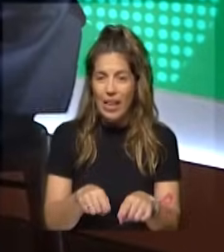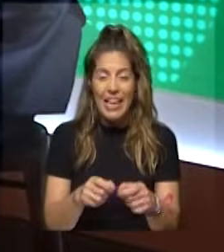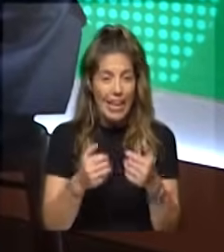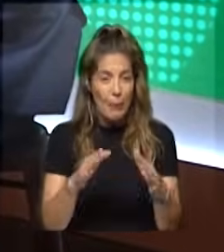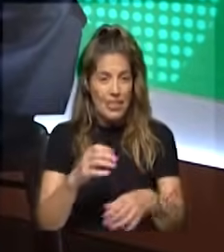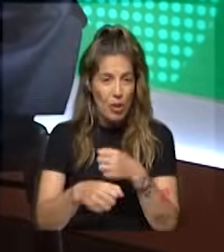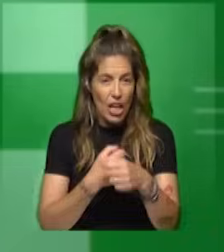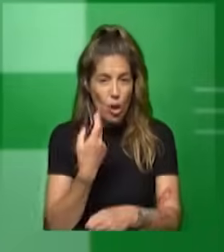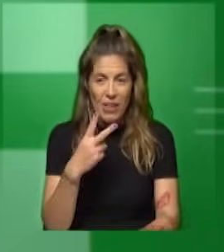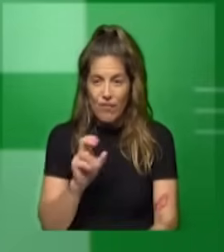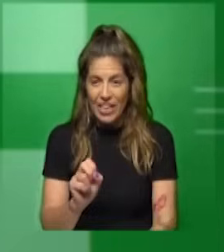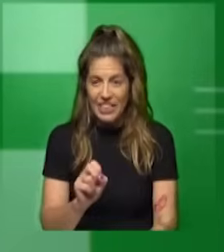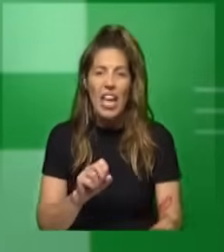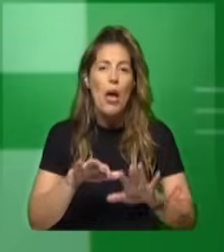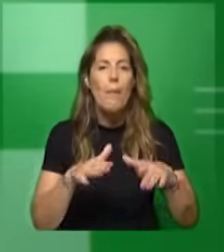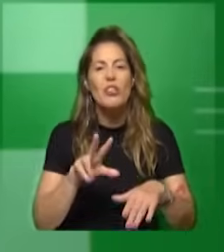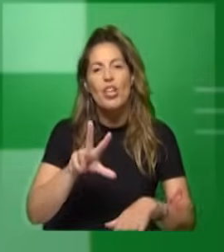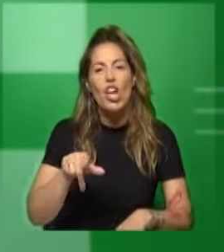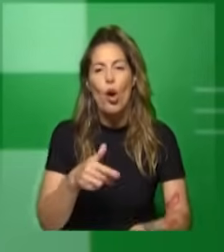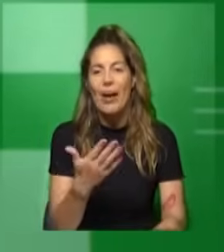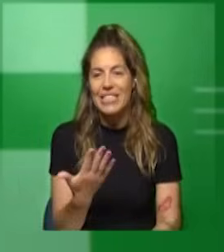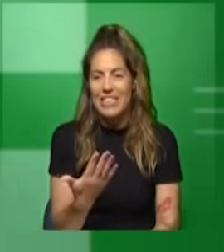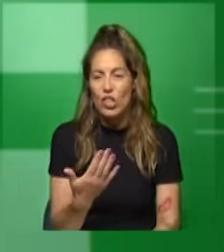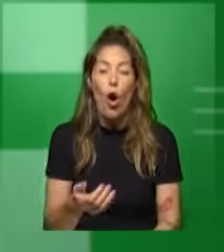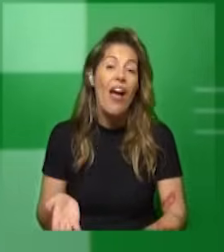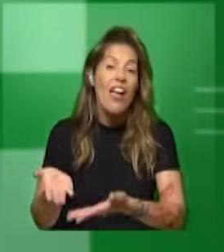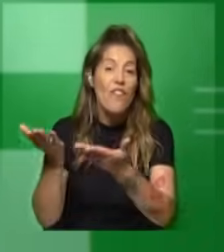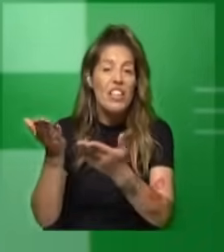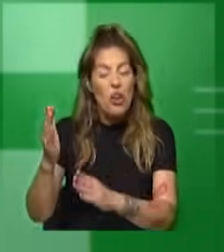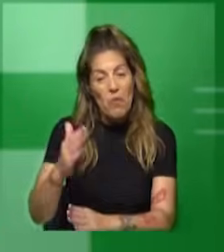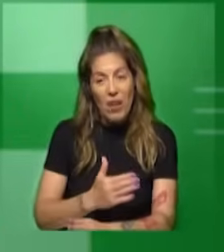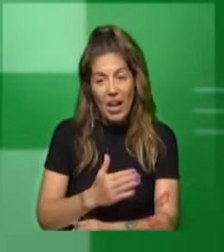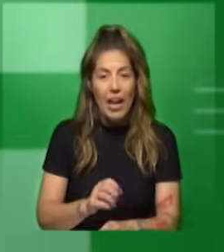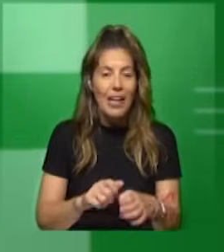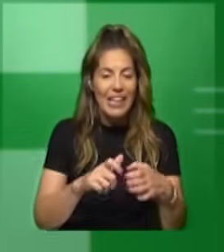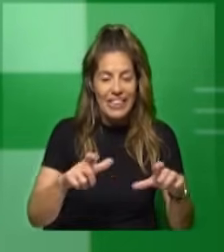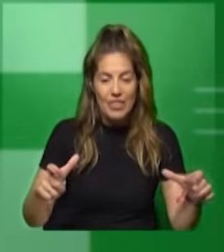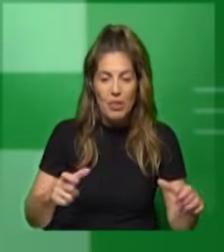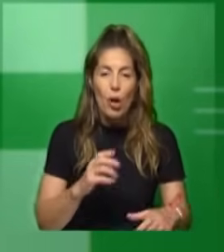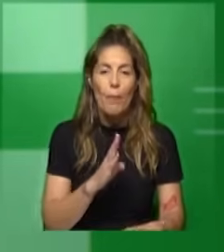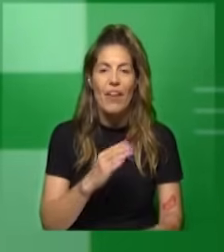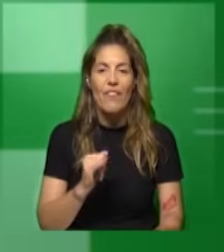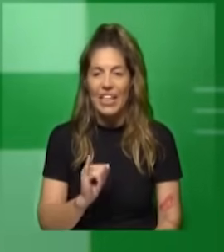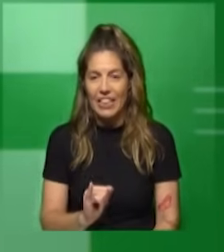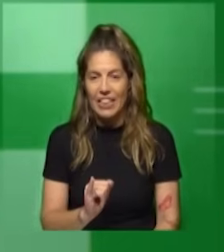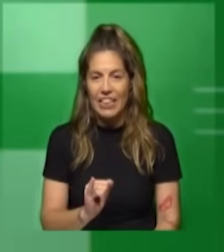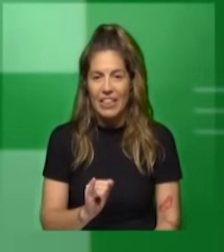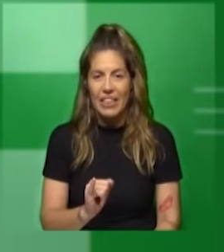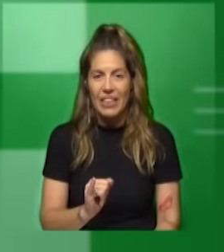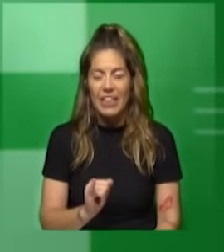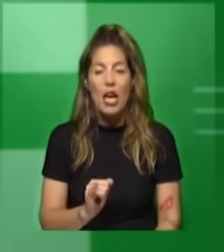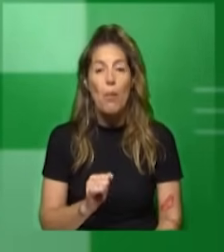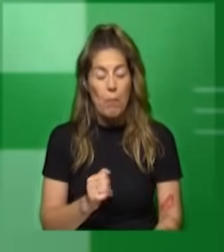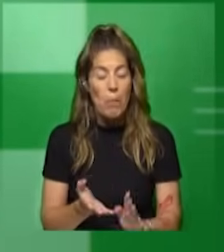a principio de 2020, más o menos 3,5. La inflación está mucho más baja, el crecimiento del PBI está empezando a